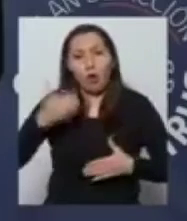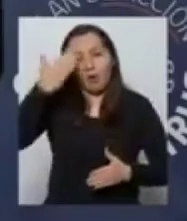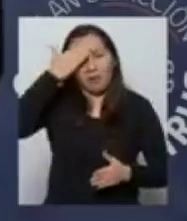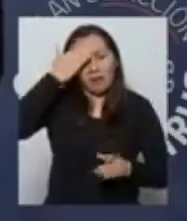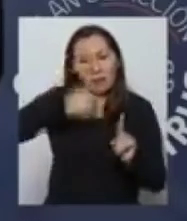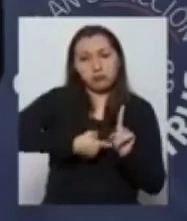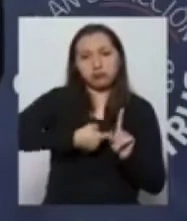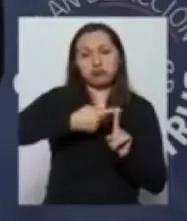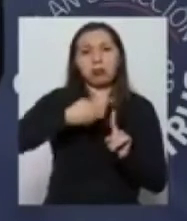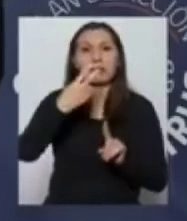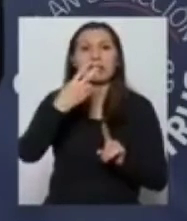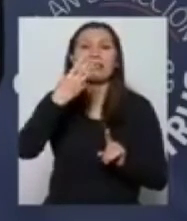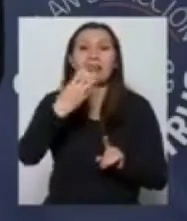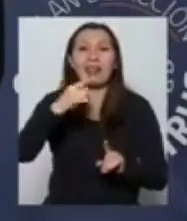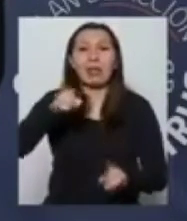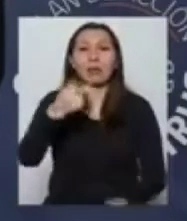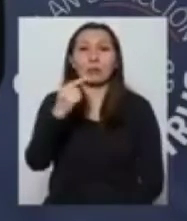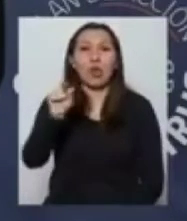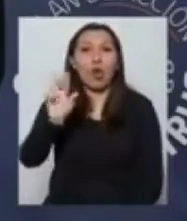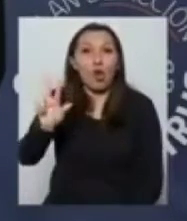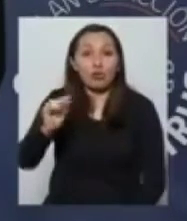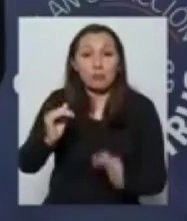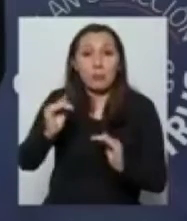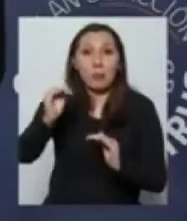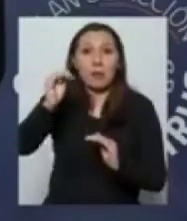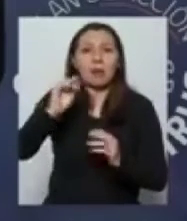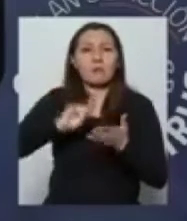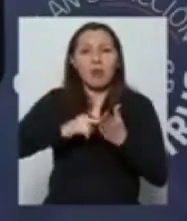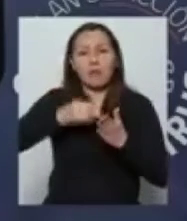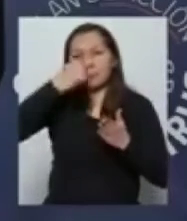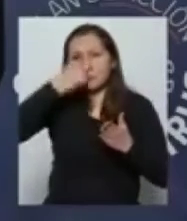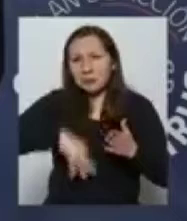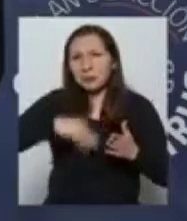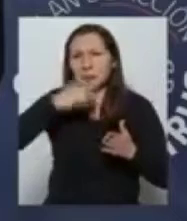más de 37,8, secreción bronquial, etcétera,